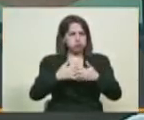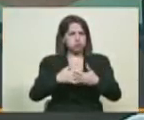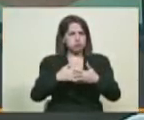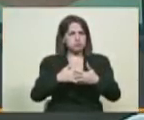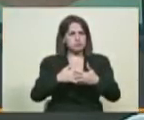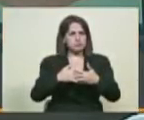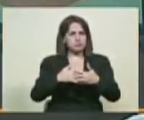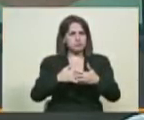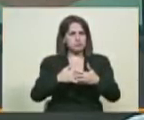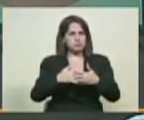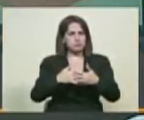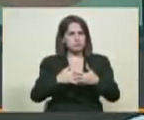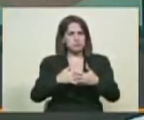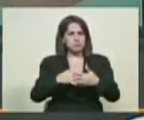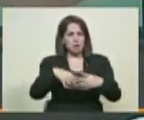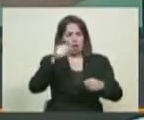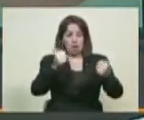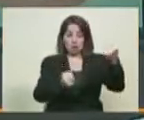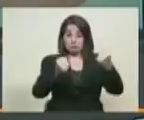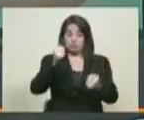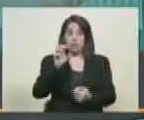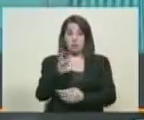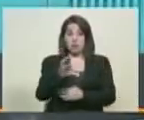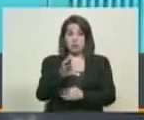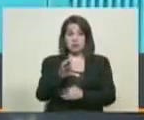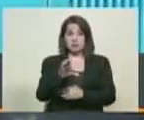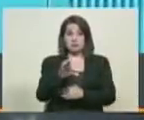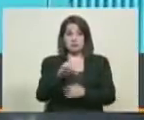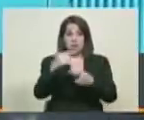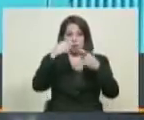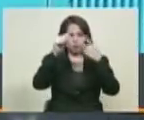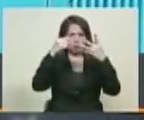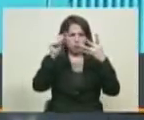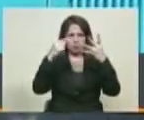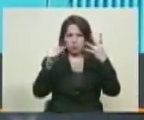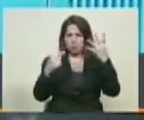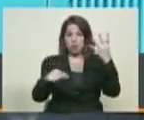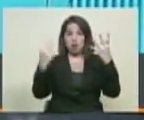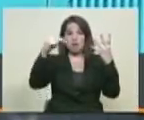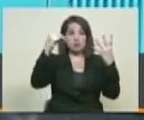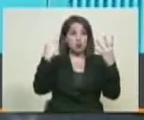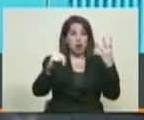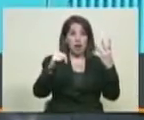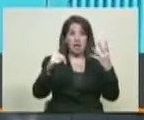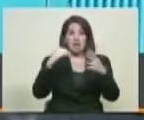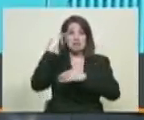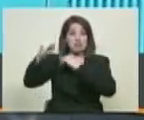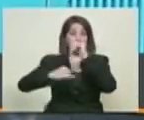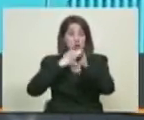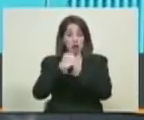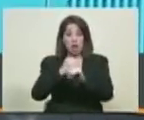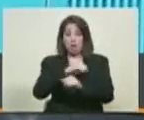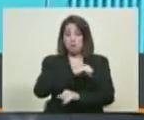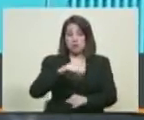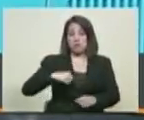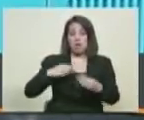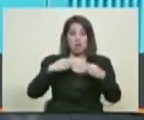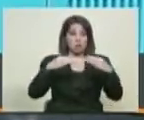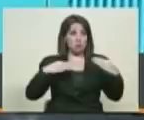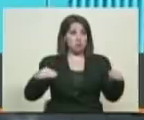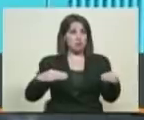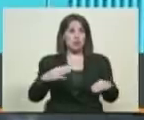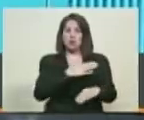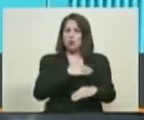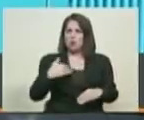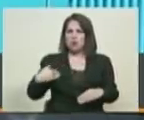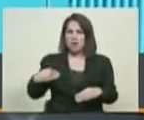las industrias automovilísticas del país, todas, nacionales, internacionales, públicas, privadas. Yo quiero tener